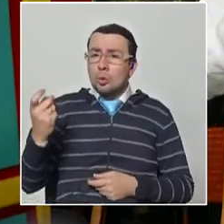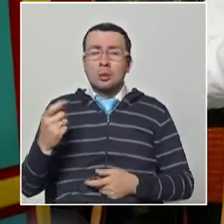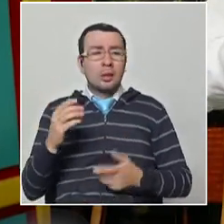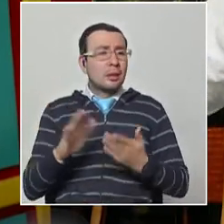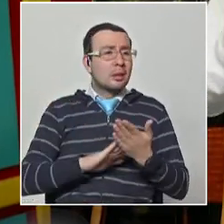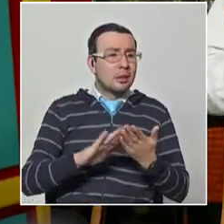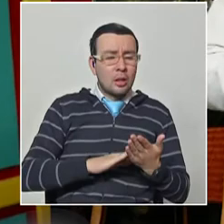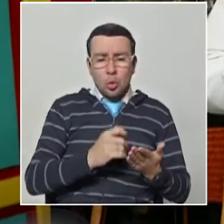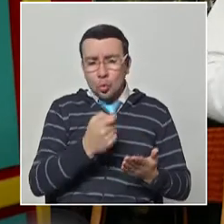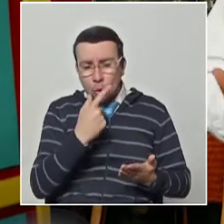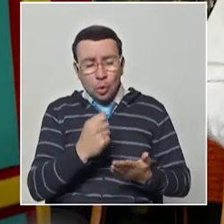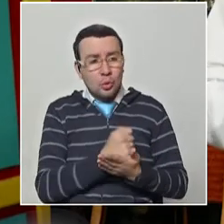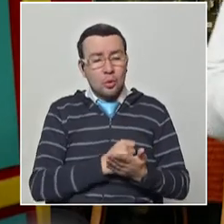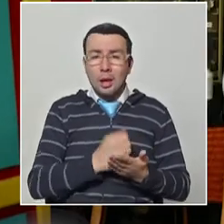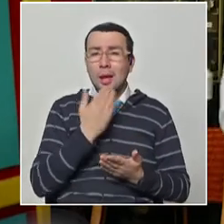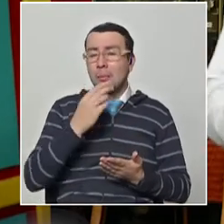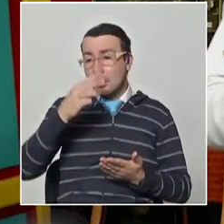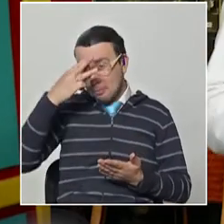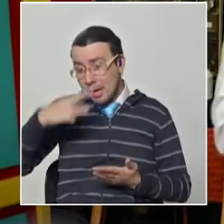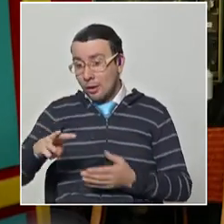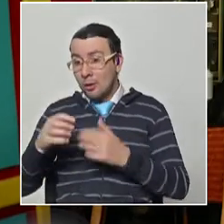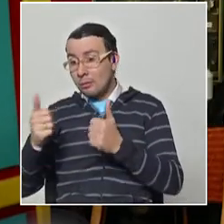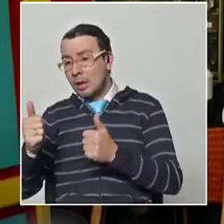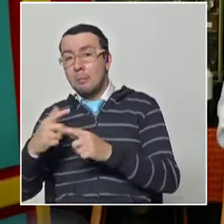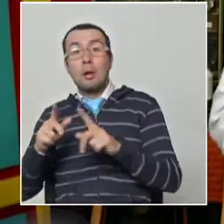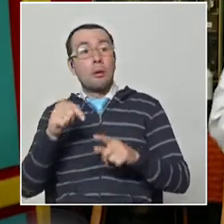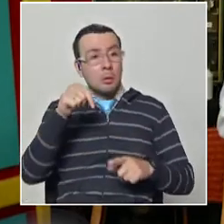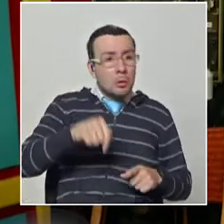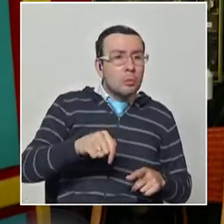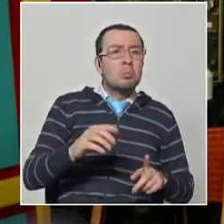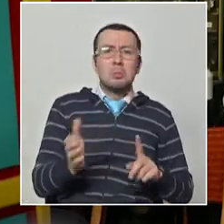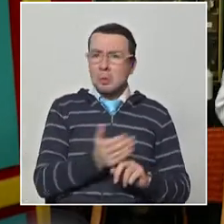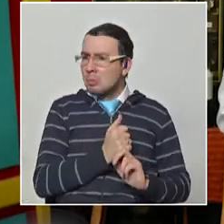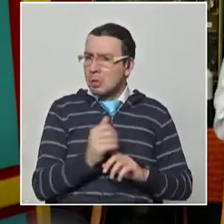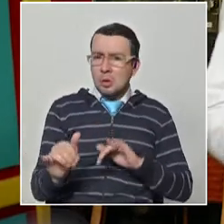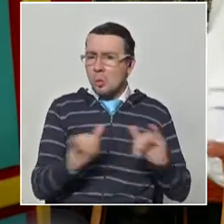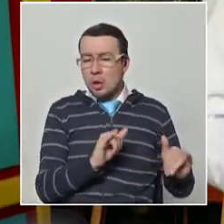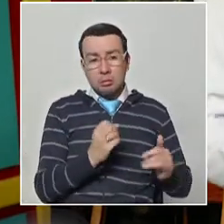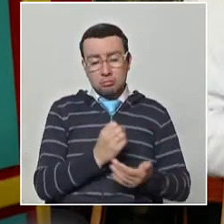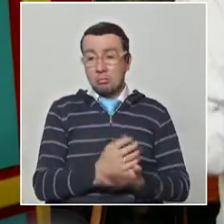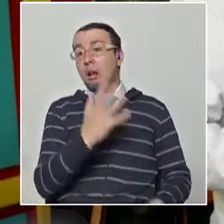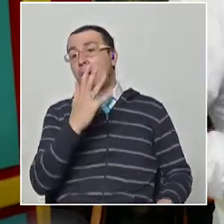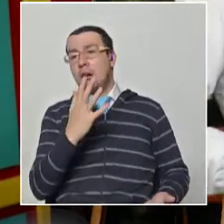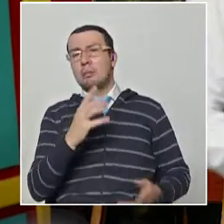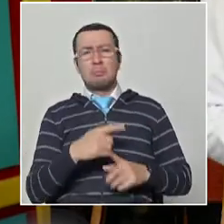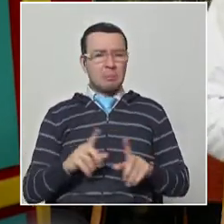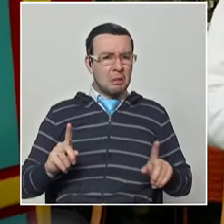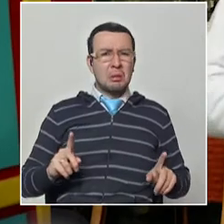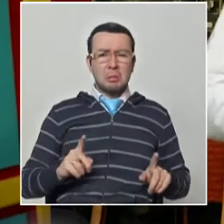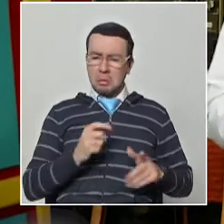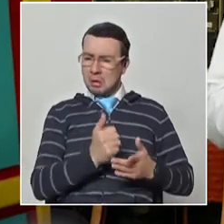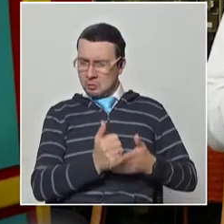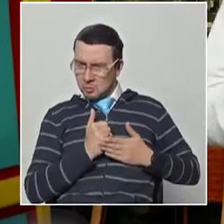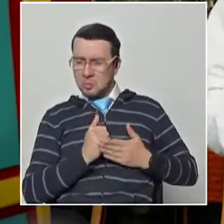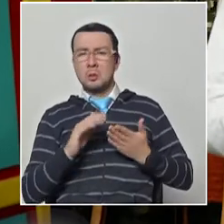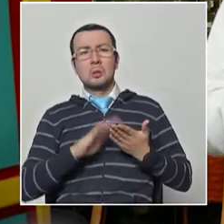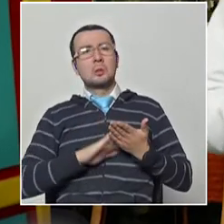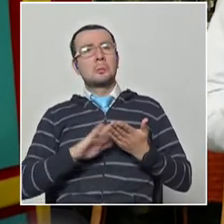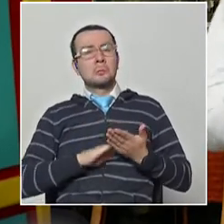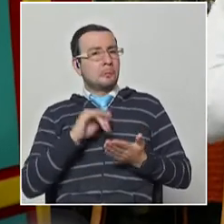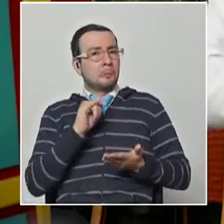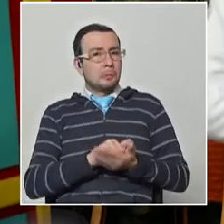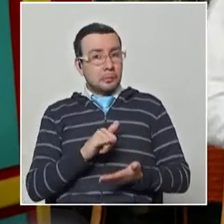equis pastilla el médico que me funcionaba y aquí pues como la consigo también me vale más cara pero al atraer ese